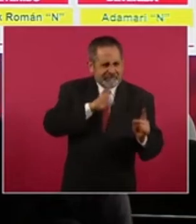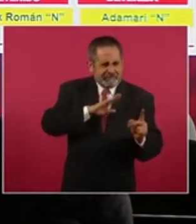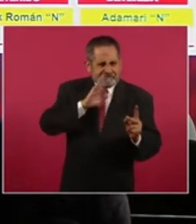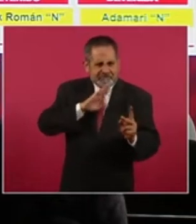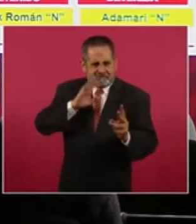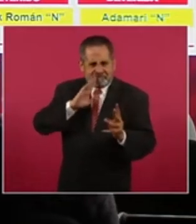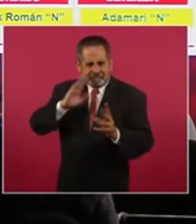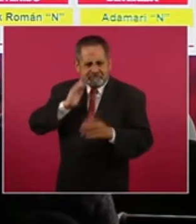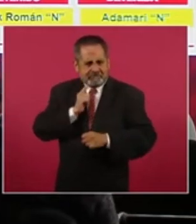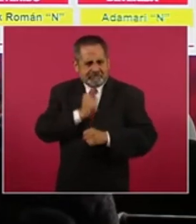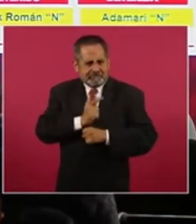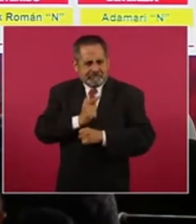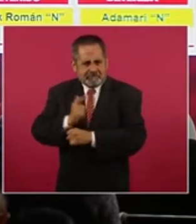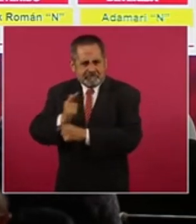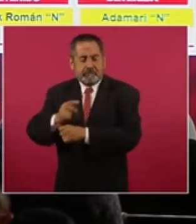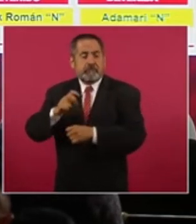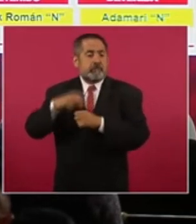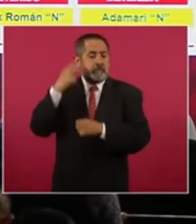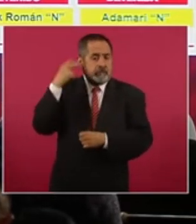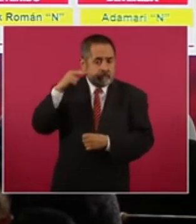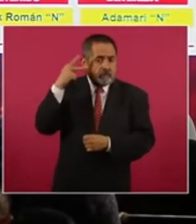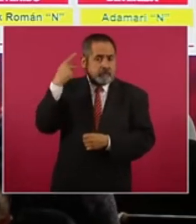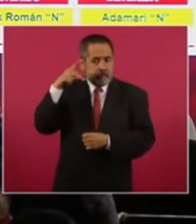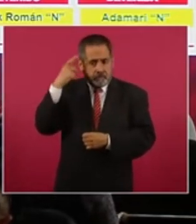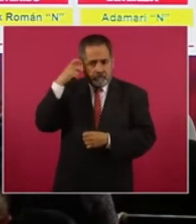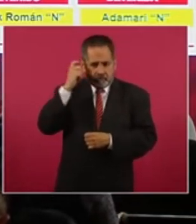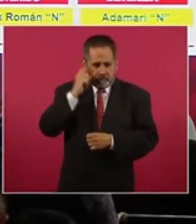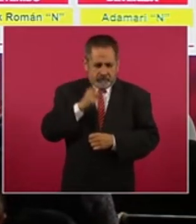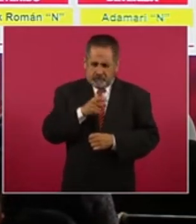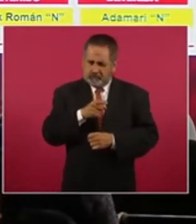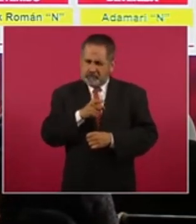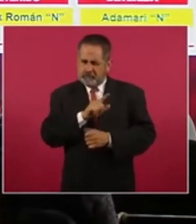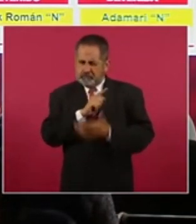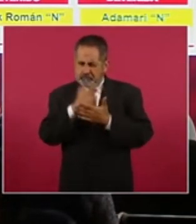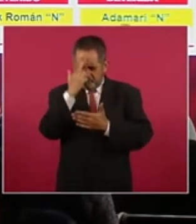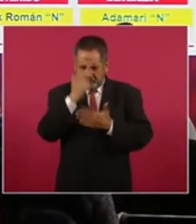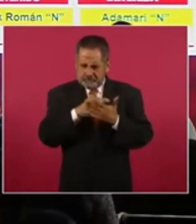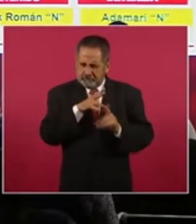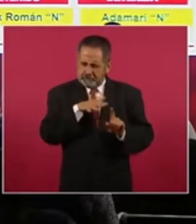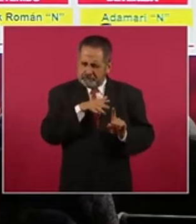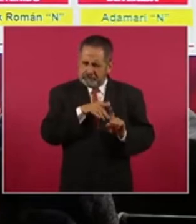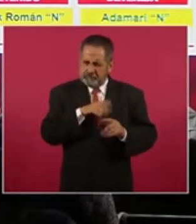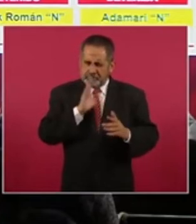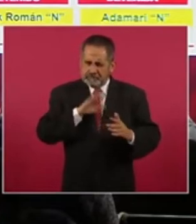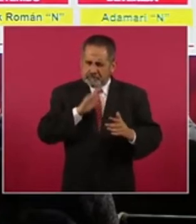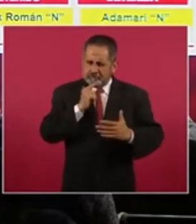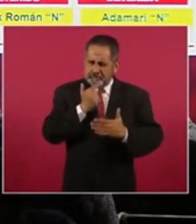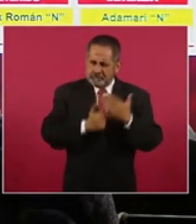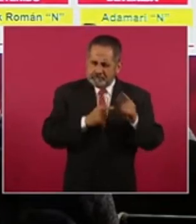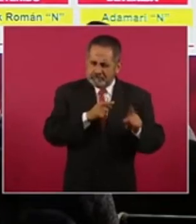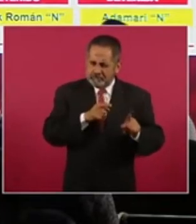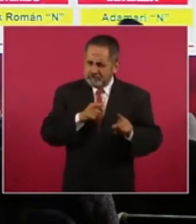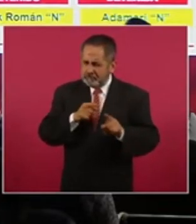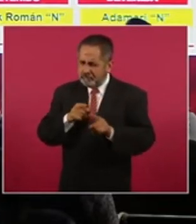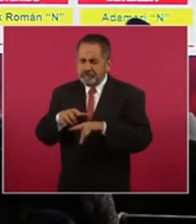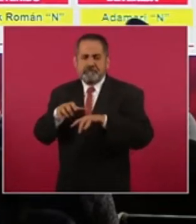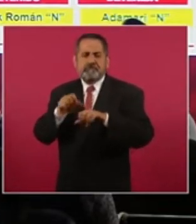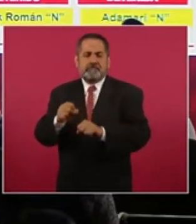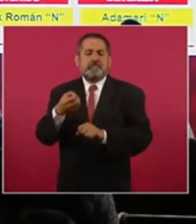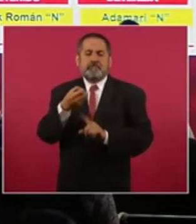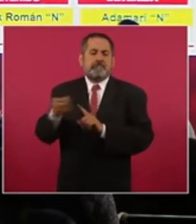Veracruz, Puebla, Morelos y Querétaro, por lo cual ya también hay orden de aprehensión